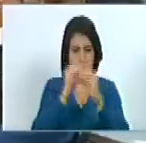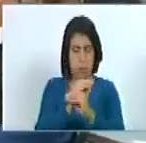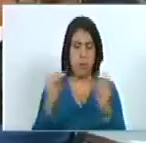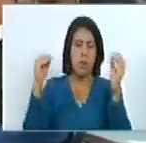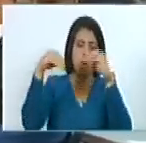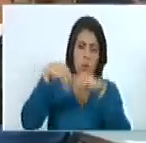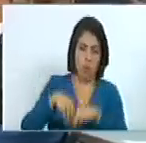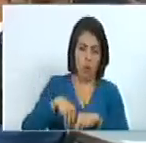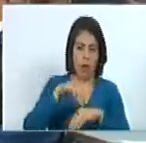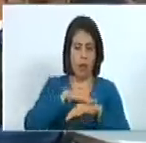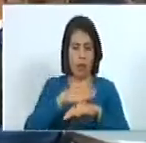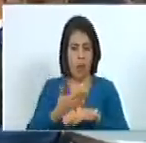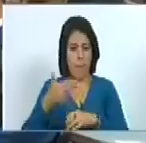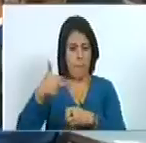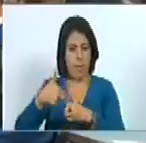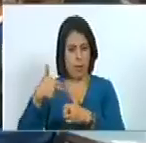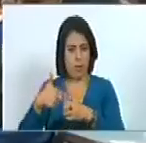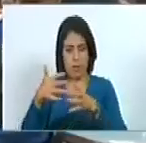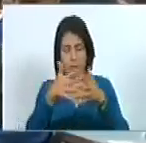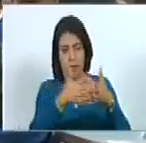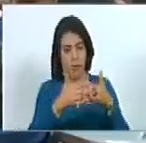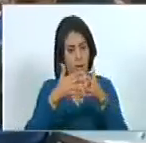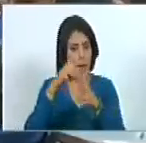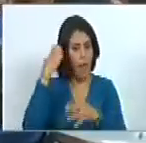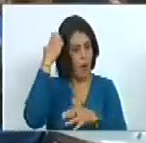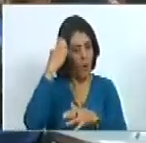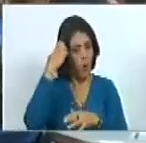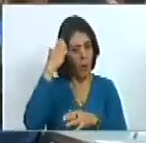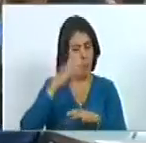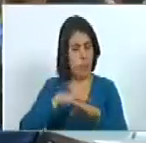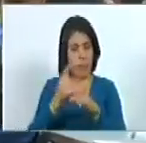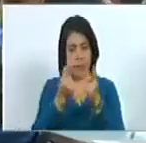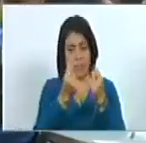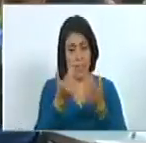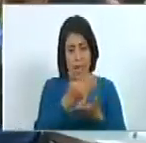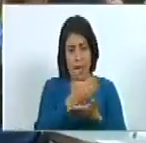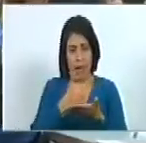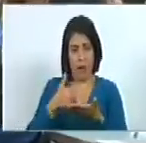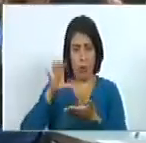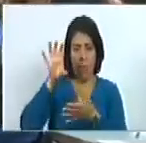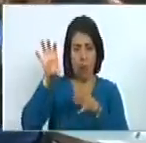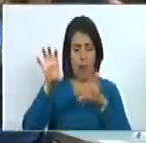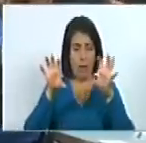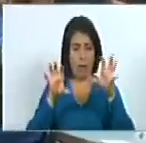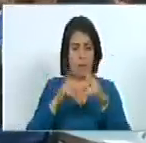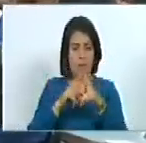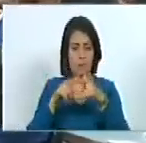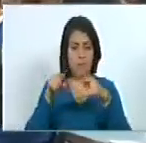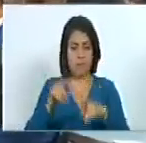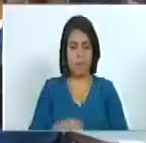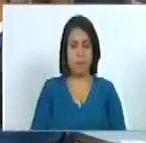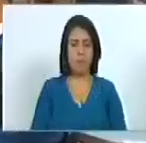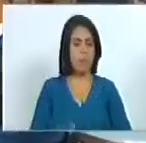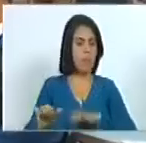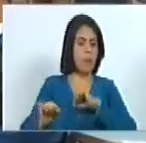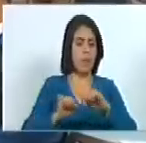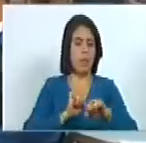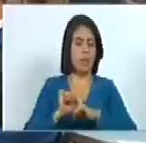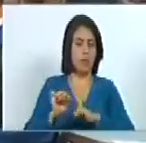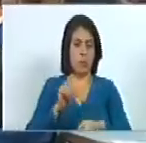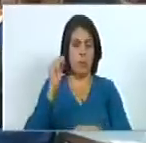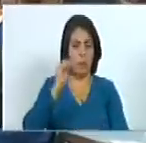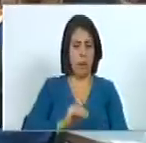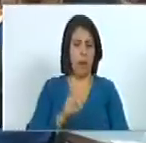con petroleras norteamericanas y europeas los recursos de esos países. La acción